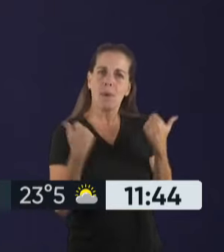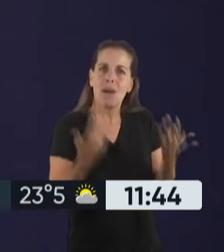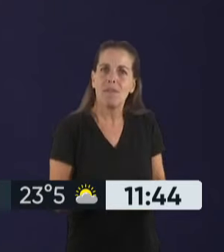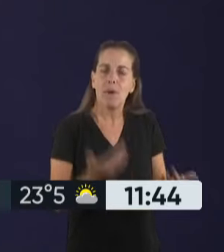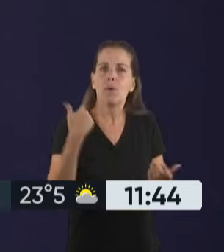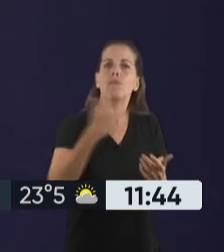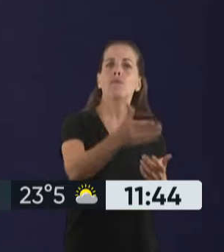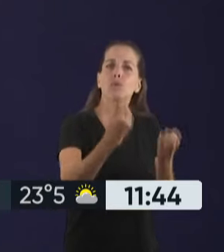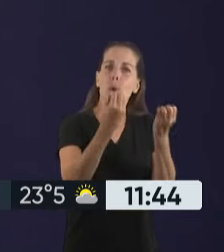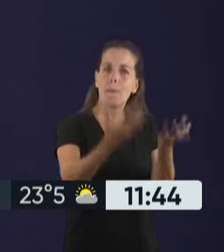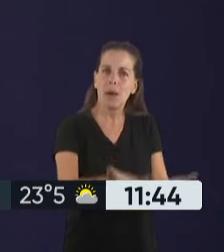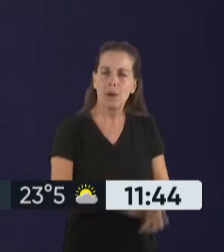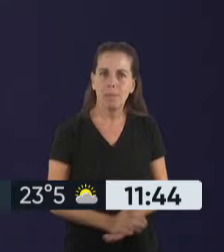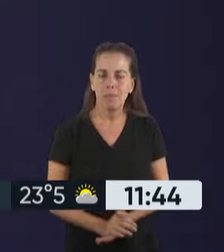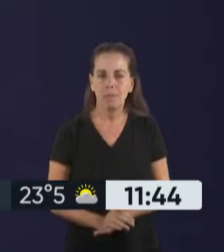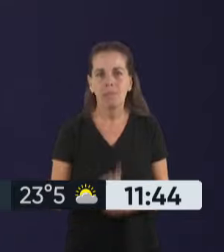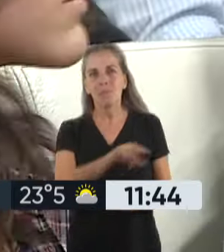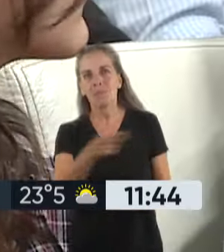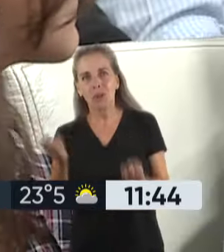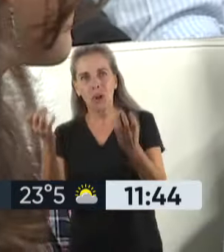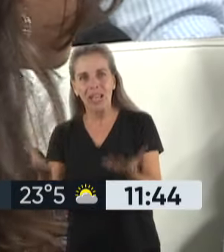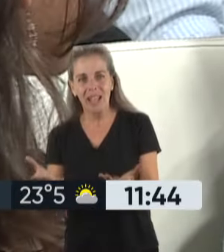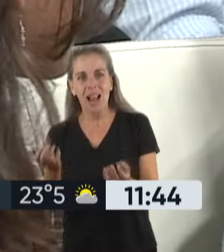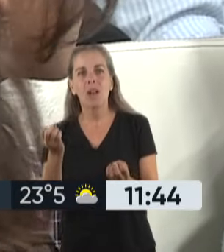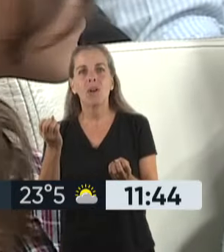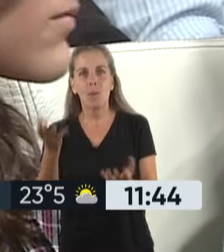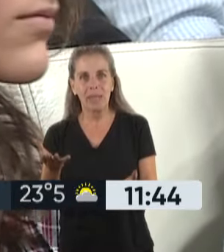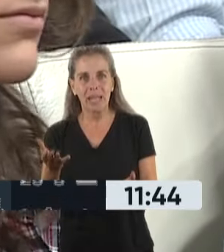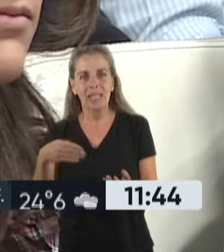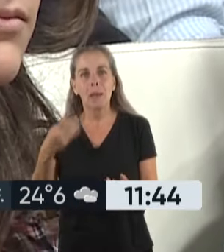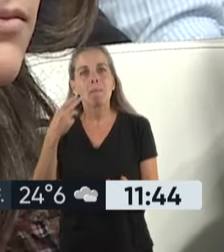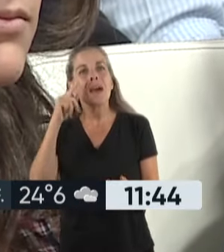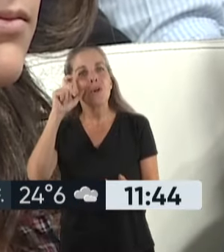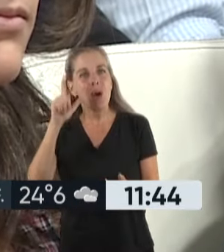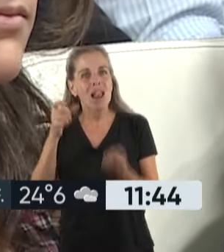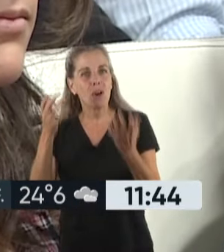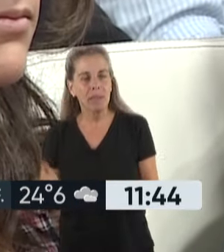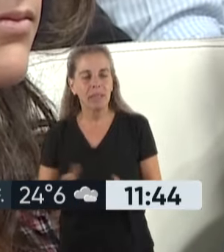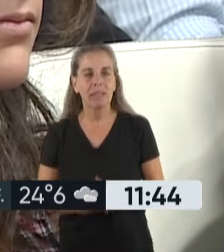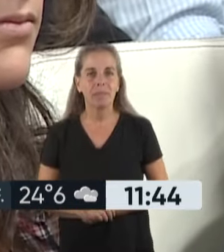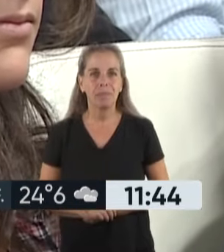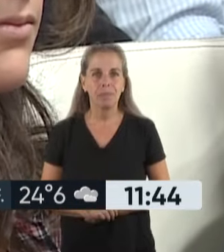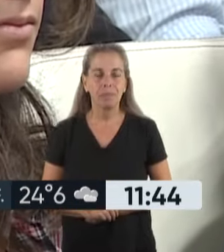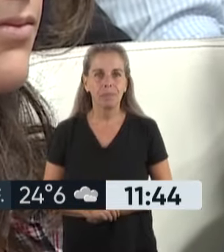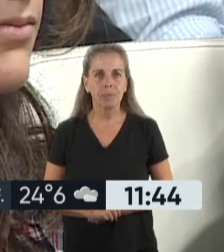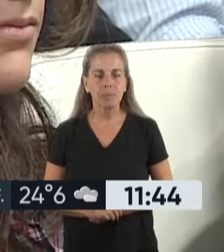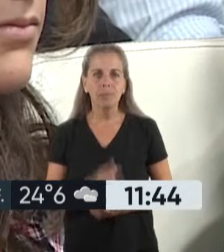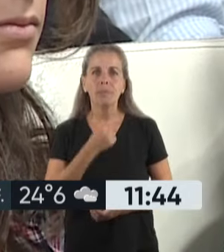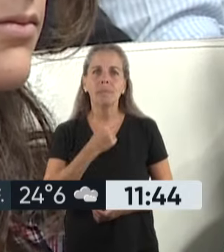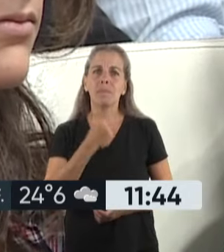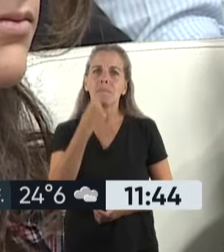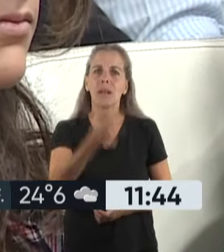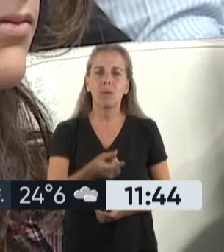para un futuro distinto qué tal qué tal Manuel cómo estás Paco Rodríguez todo bien te quería